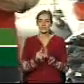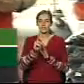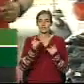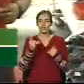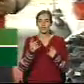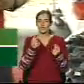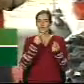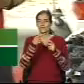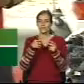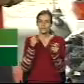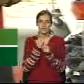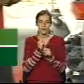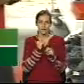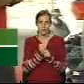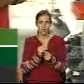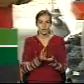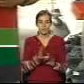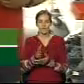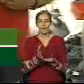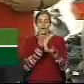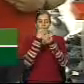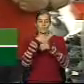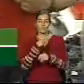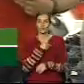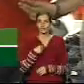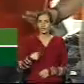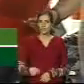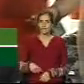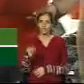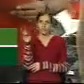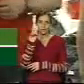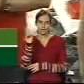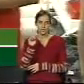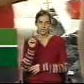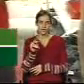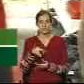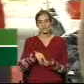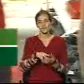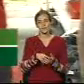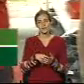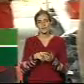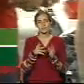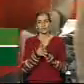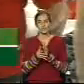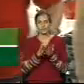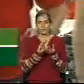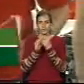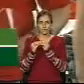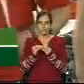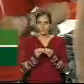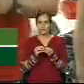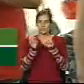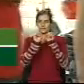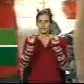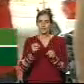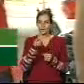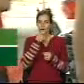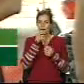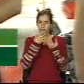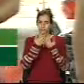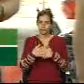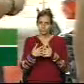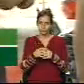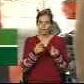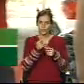un conjunto de obras a través del convenio China-Venezuela, como es la rehabilitación del sistema de riego de los